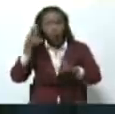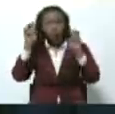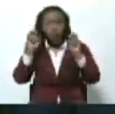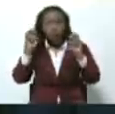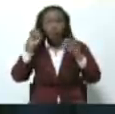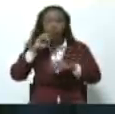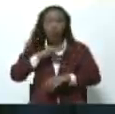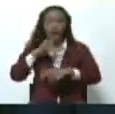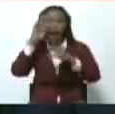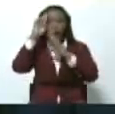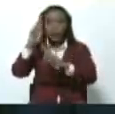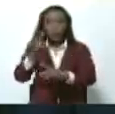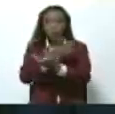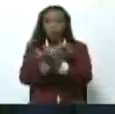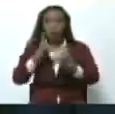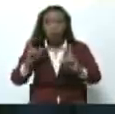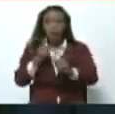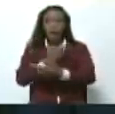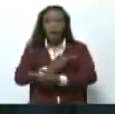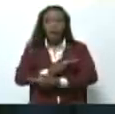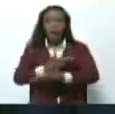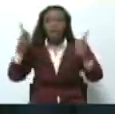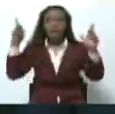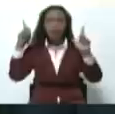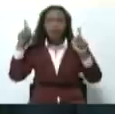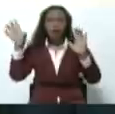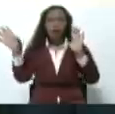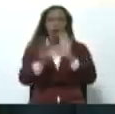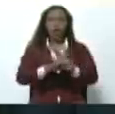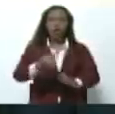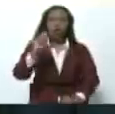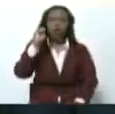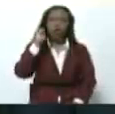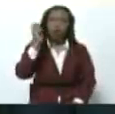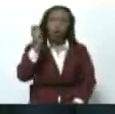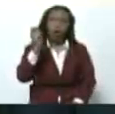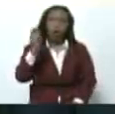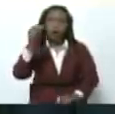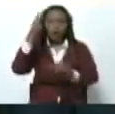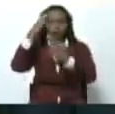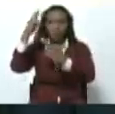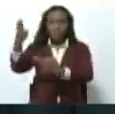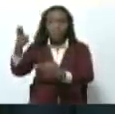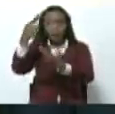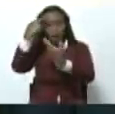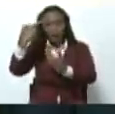la democracia, a las libertades, a la constitucionalidad, de respeto a las